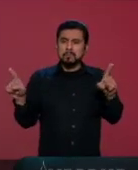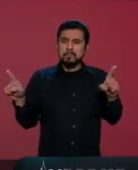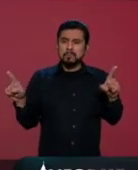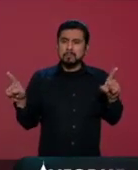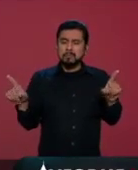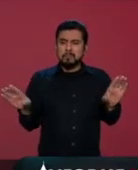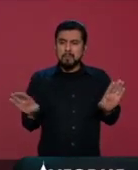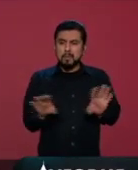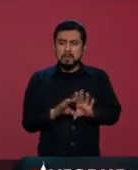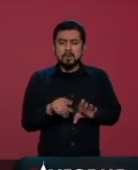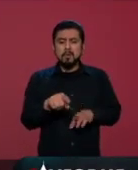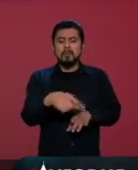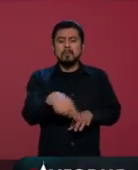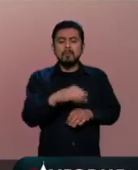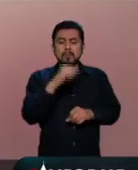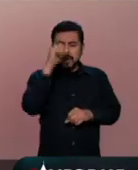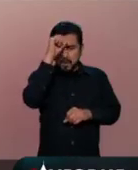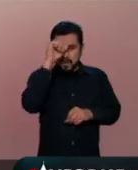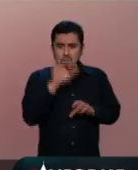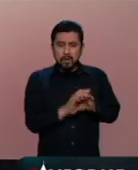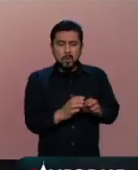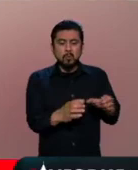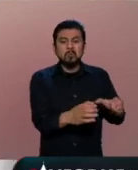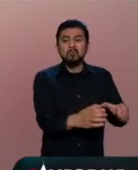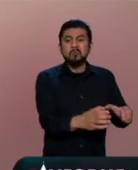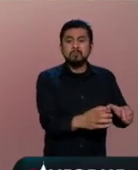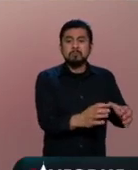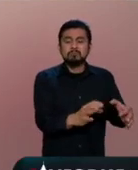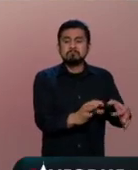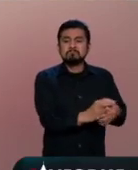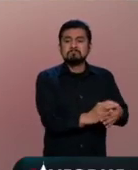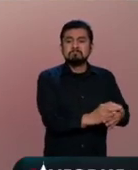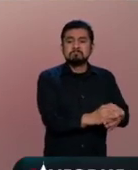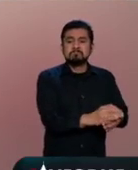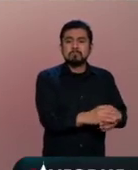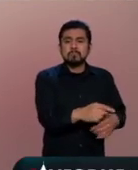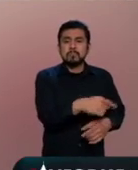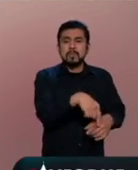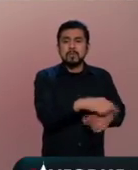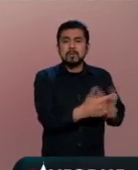apergollados por la oligarquía mexicana.